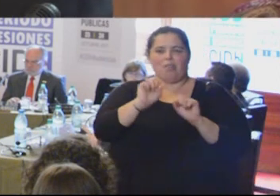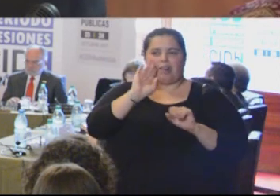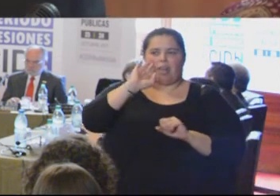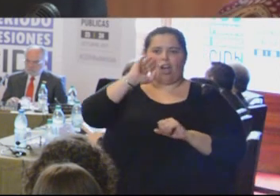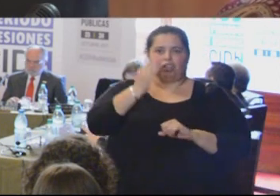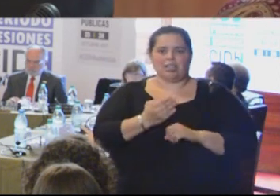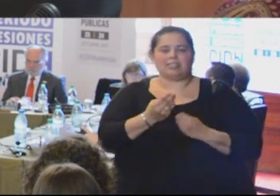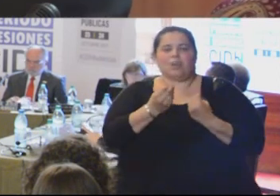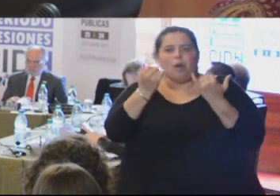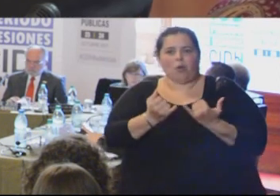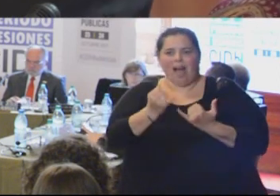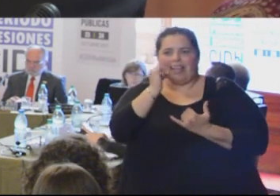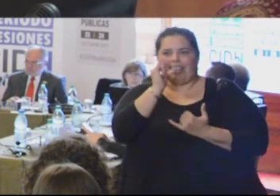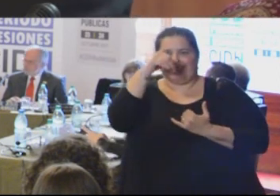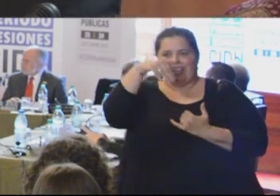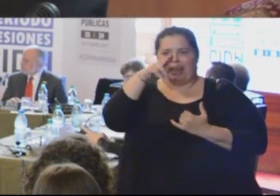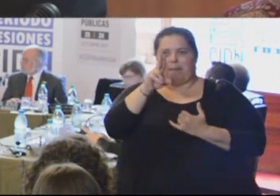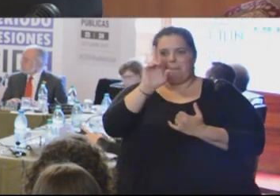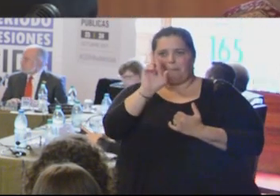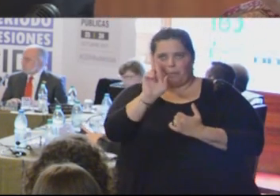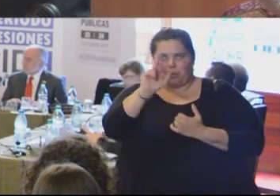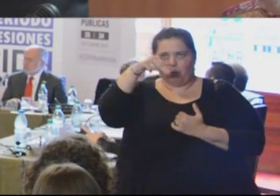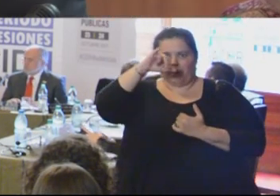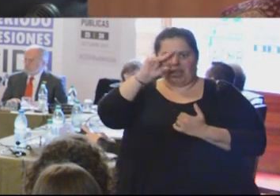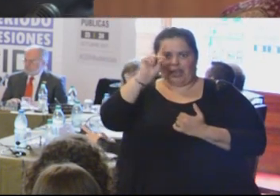impunidad la prisión